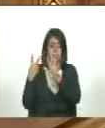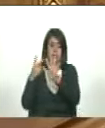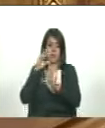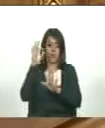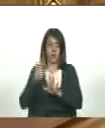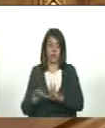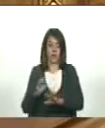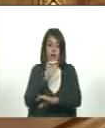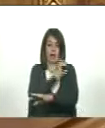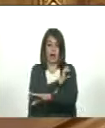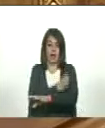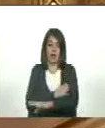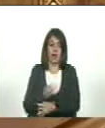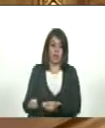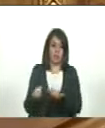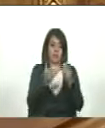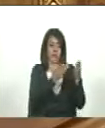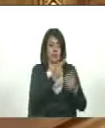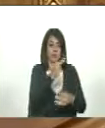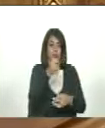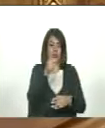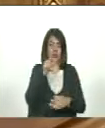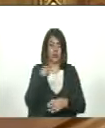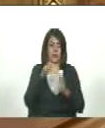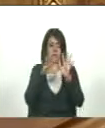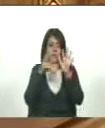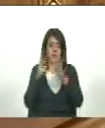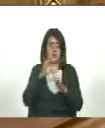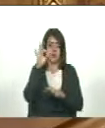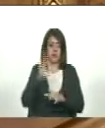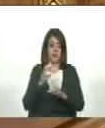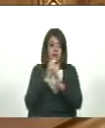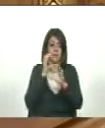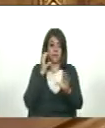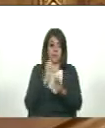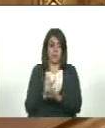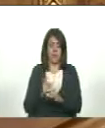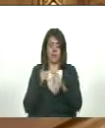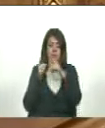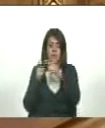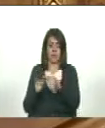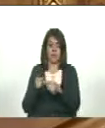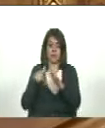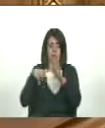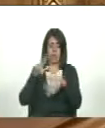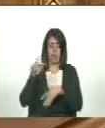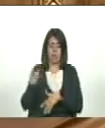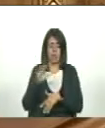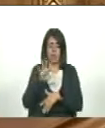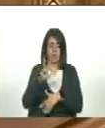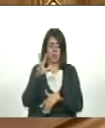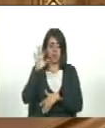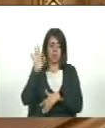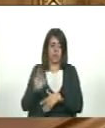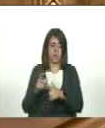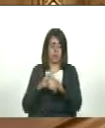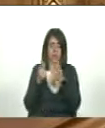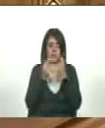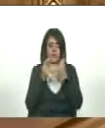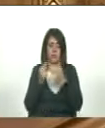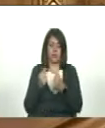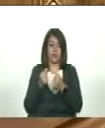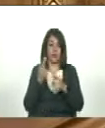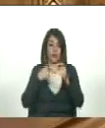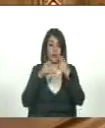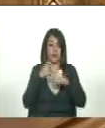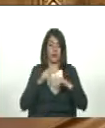35,57% va para energía eléctrica, el 21,17% para transporte, el 13,53% para economía,